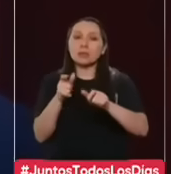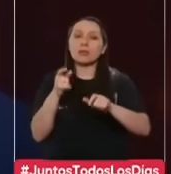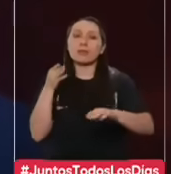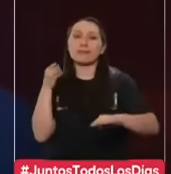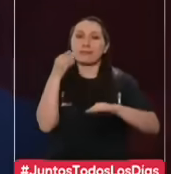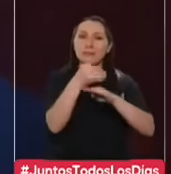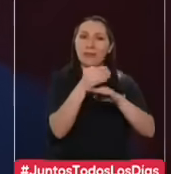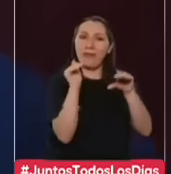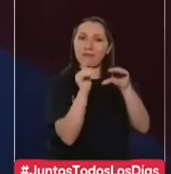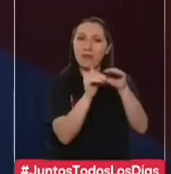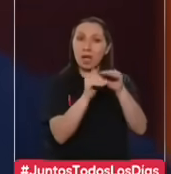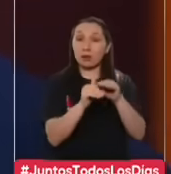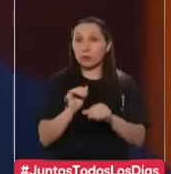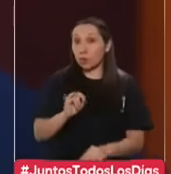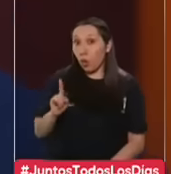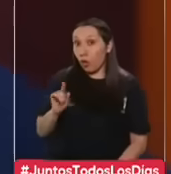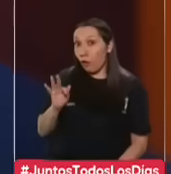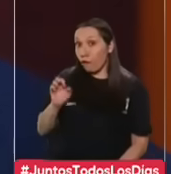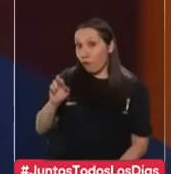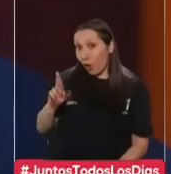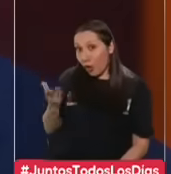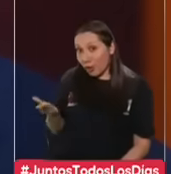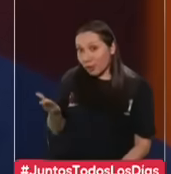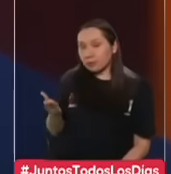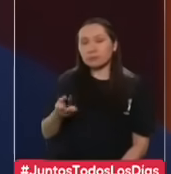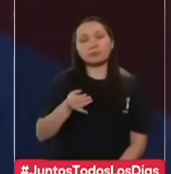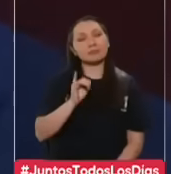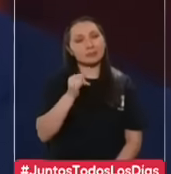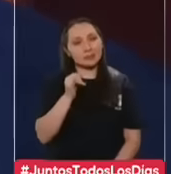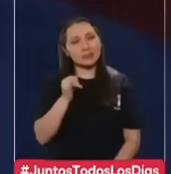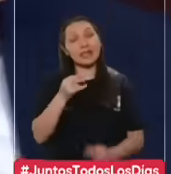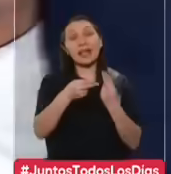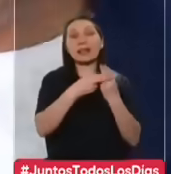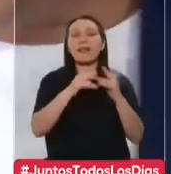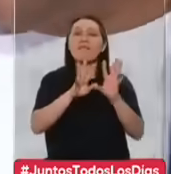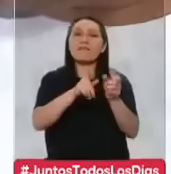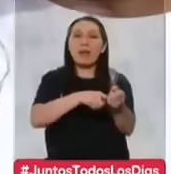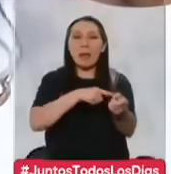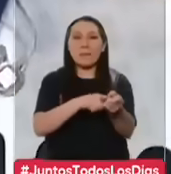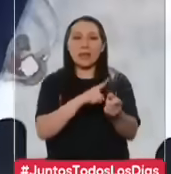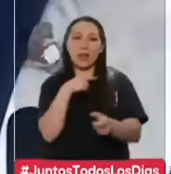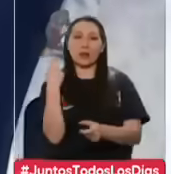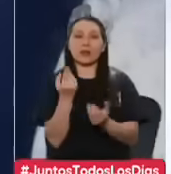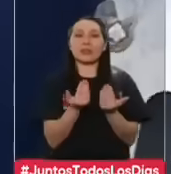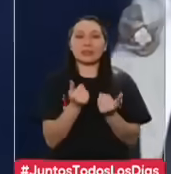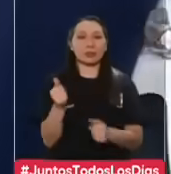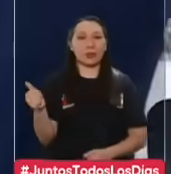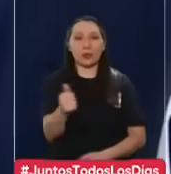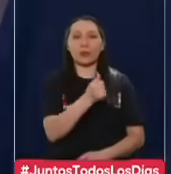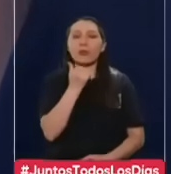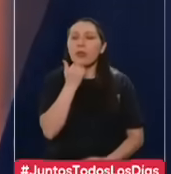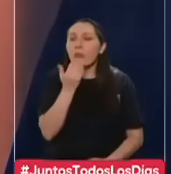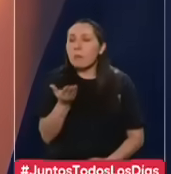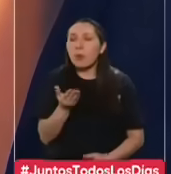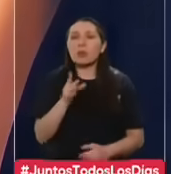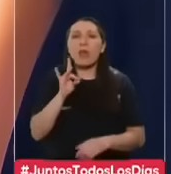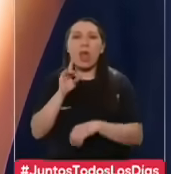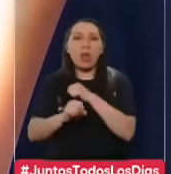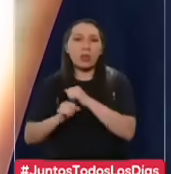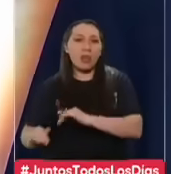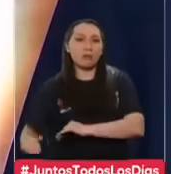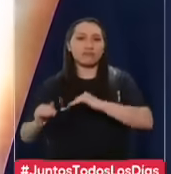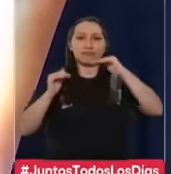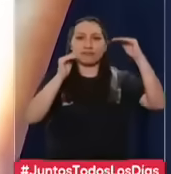vaya al banco. ¿O no, Florcita? Sí, la Teletón es una familia y una familia que nos necesita a todos, sin importar la edad.